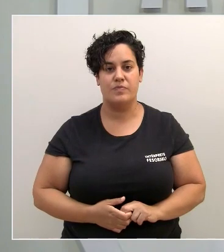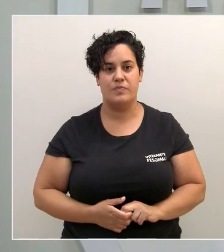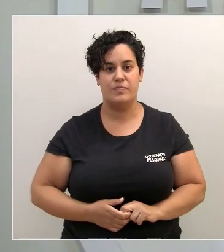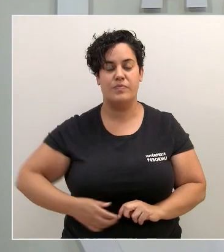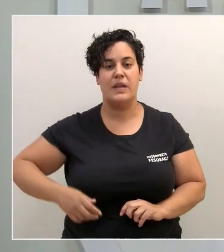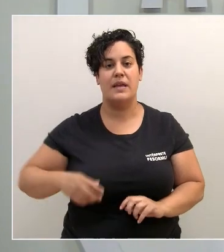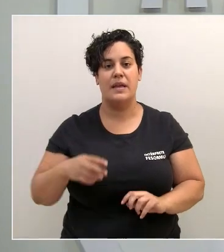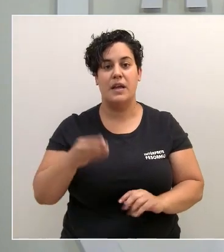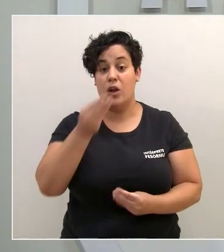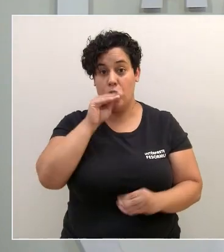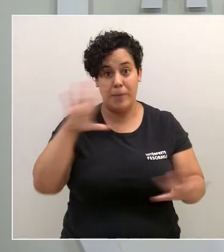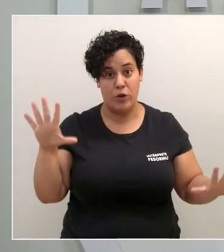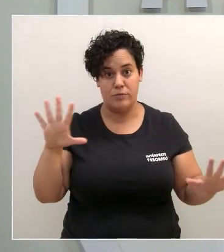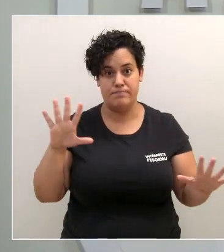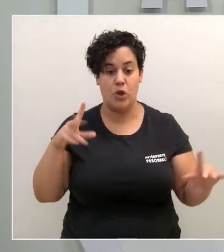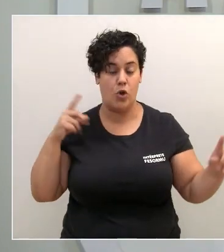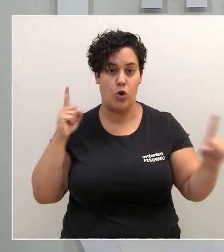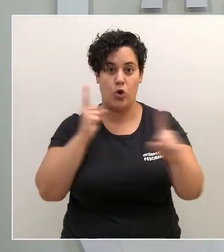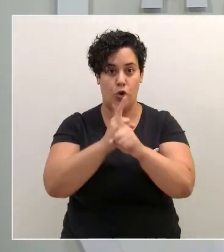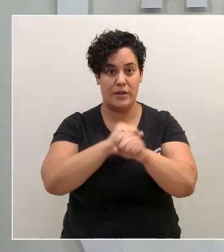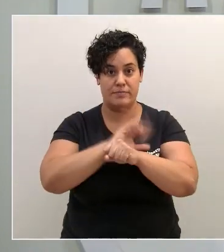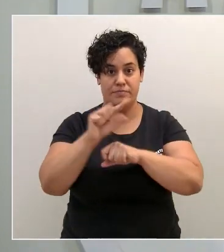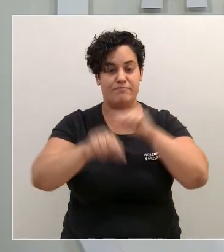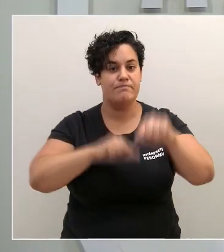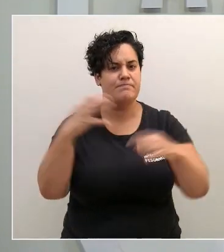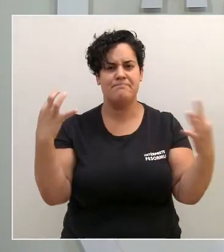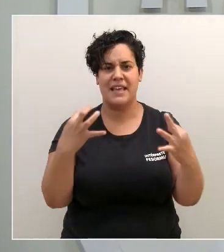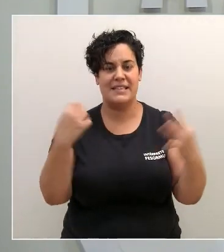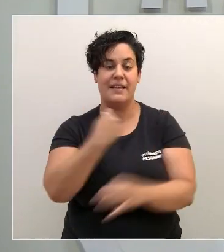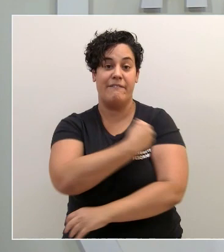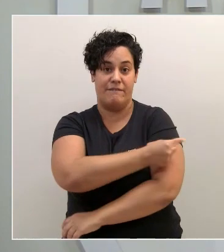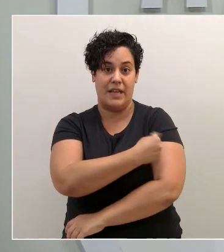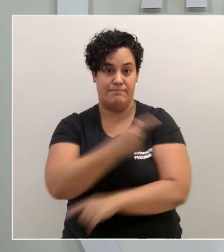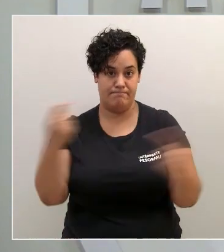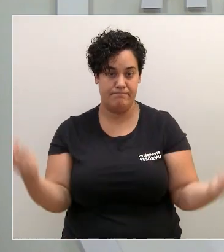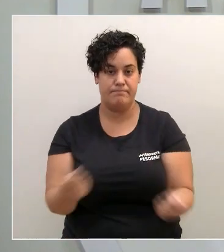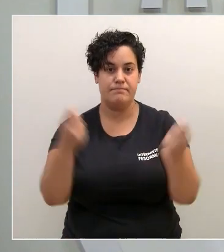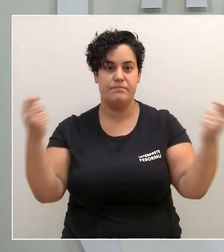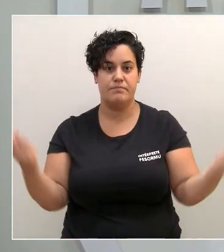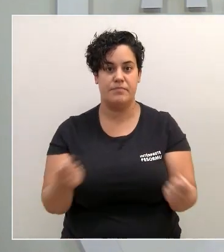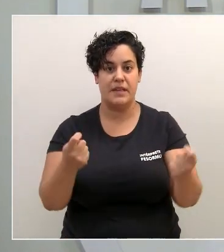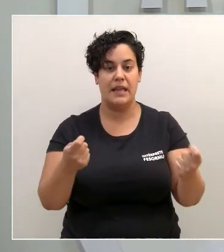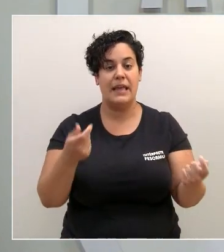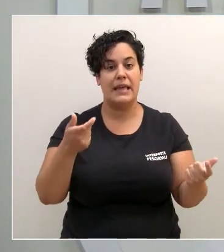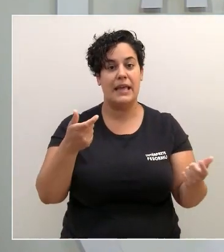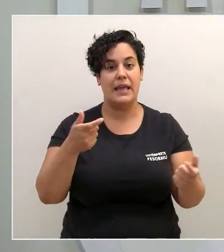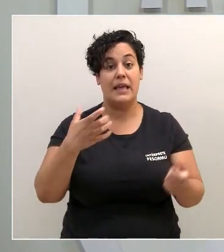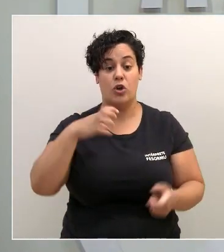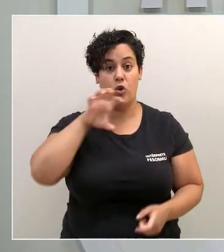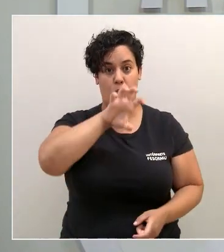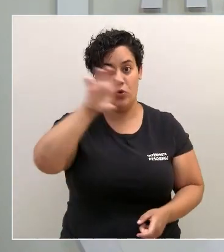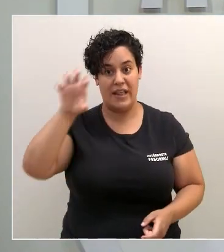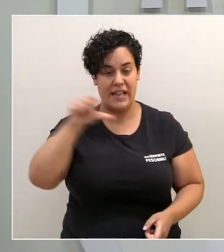más eficaz para luchar contra la pandemia está siendo la campaña de vacunación que estamos realizando todas y cada una de las comunidades